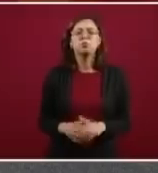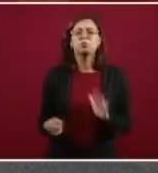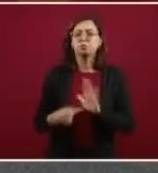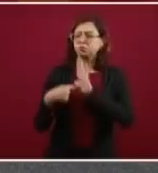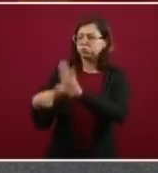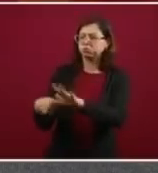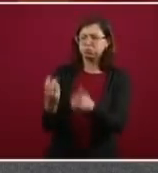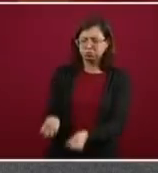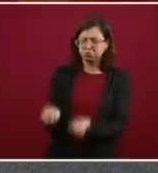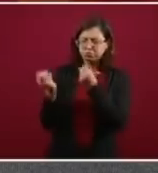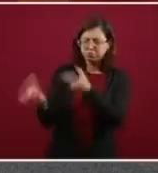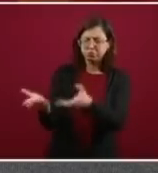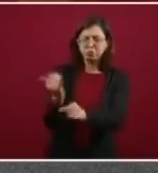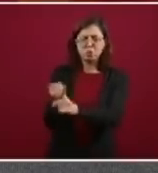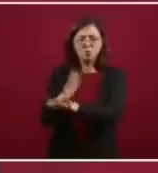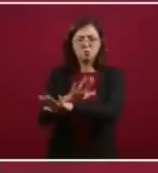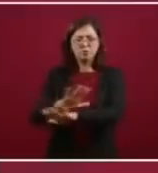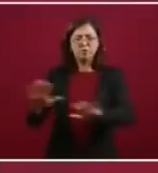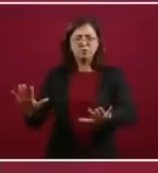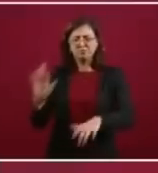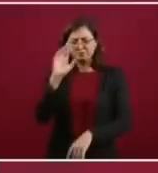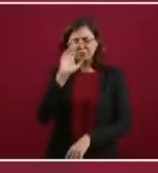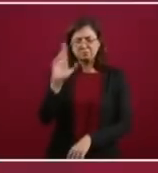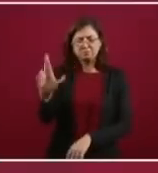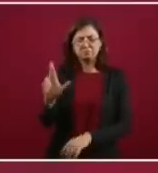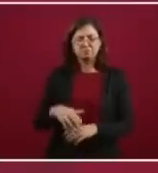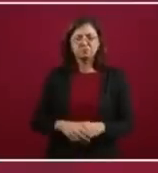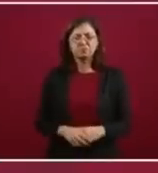tenga información y se le respete.